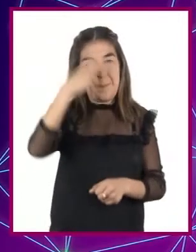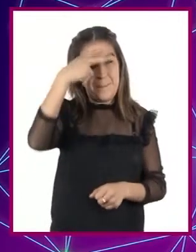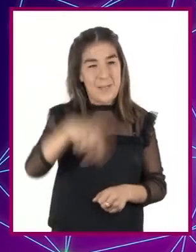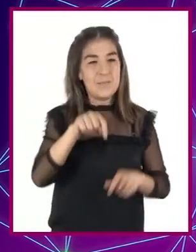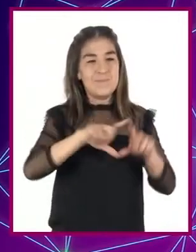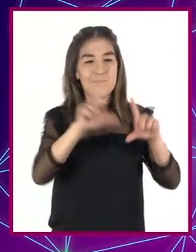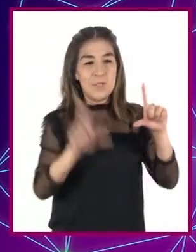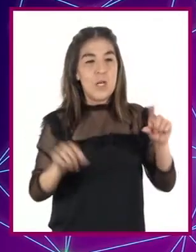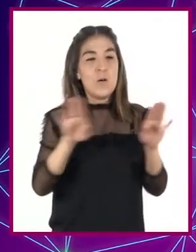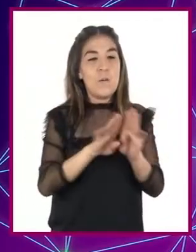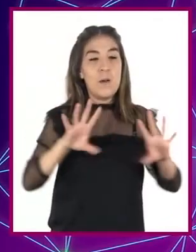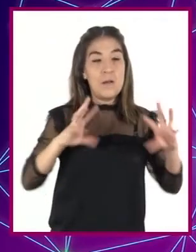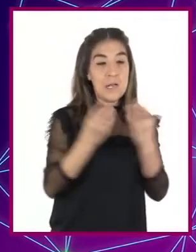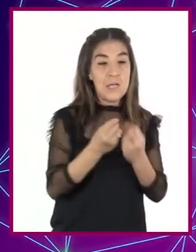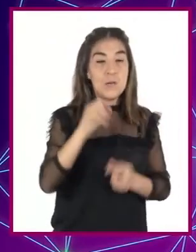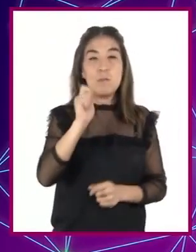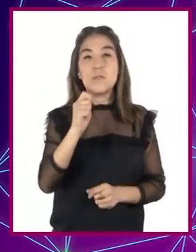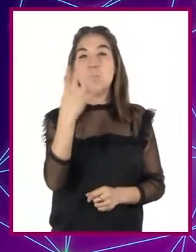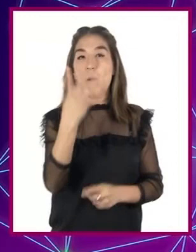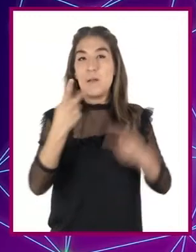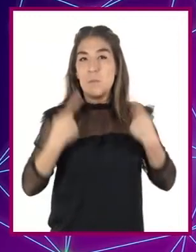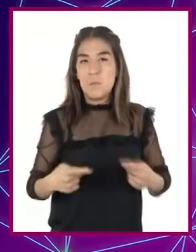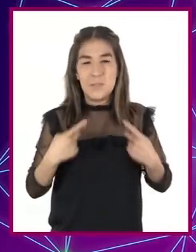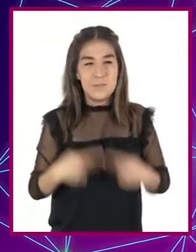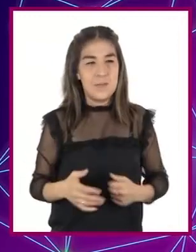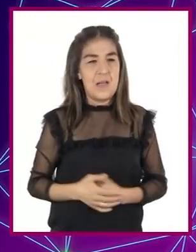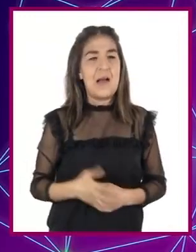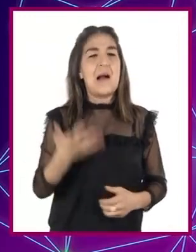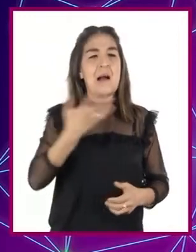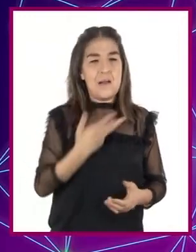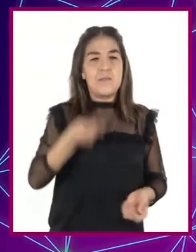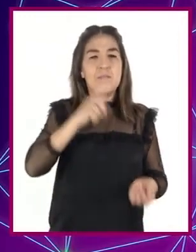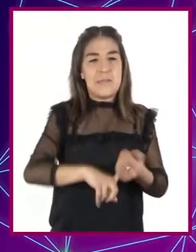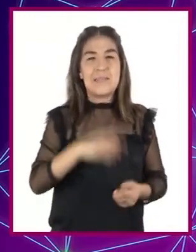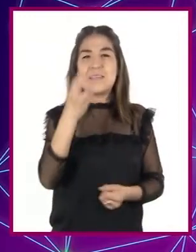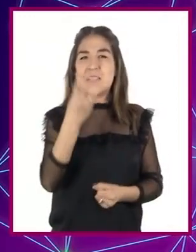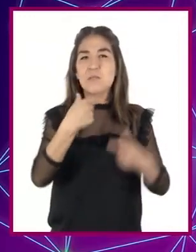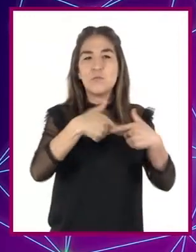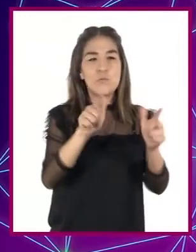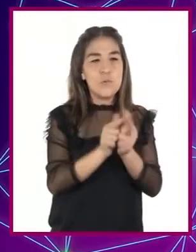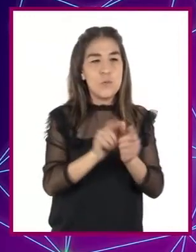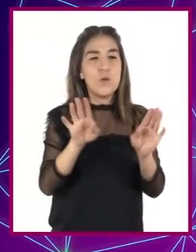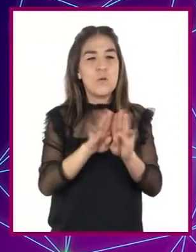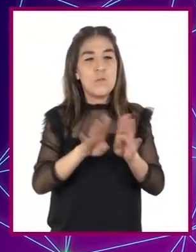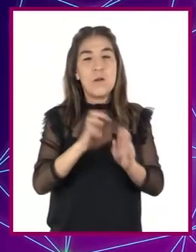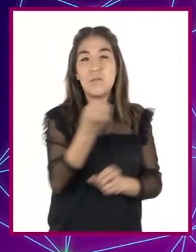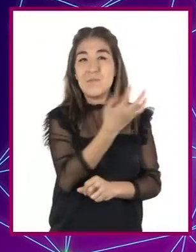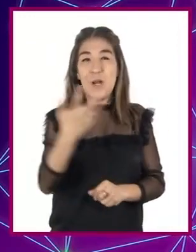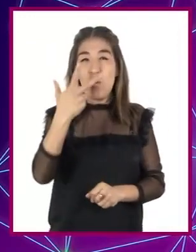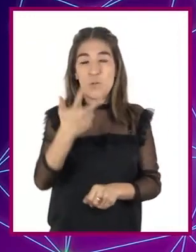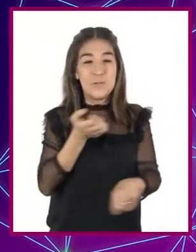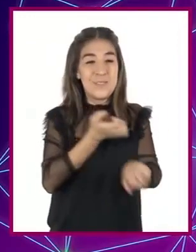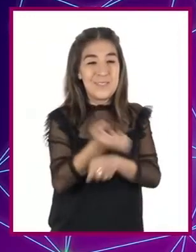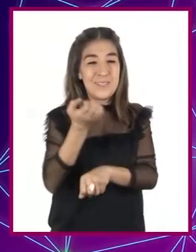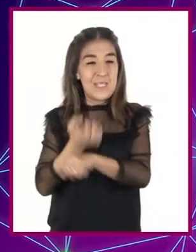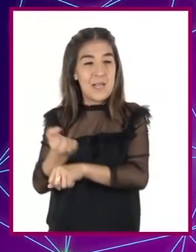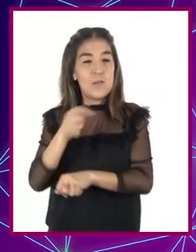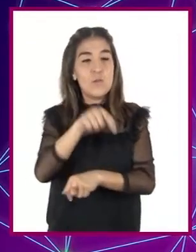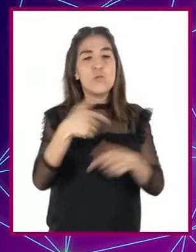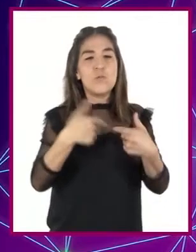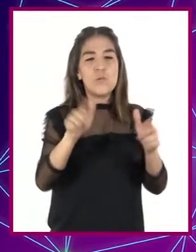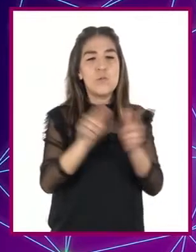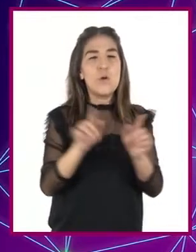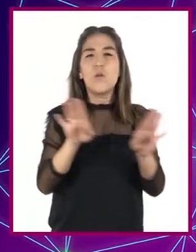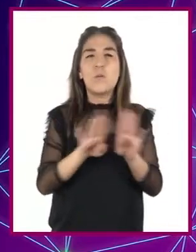de 4 personas. Existen 3 grupos de datos formados por 8 estados. Cada grupo corresponde a